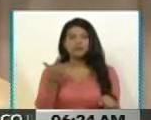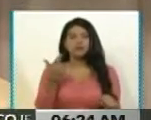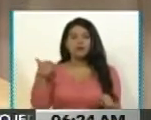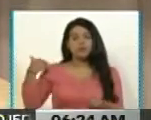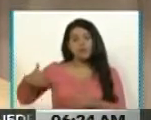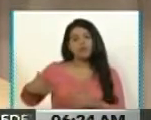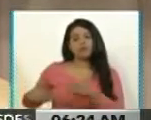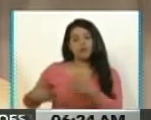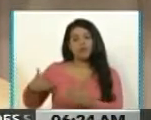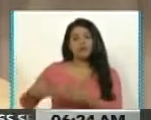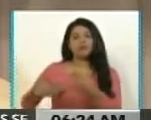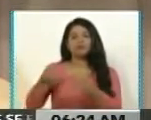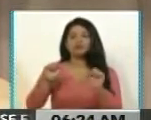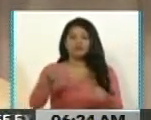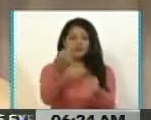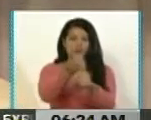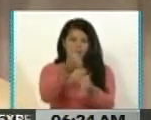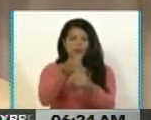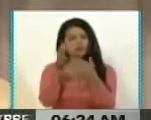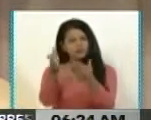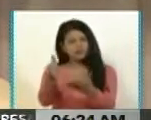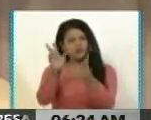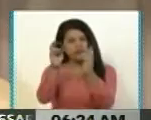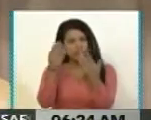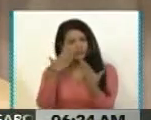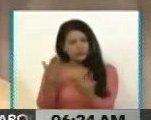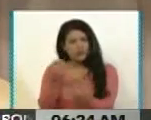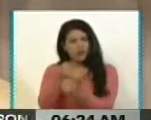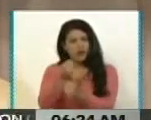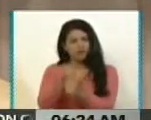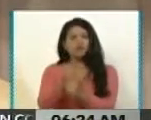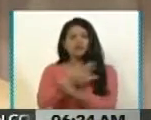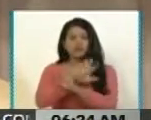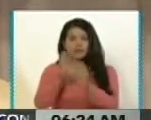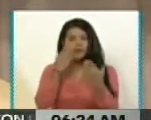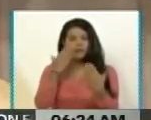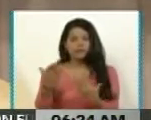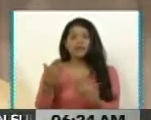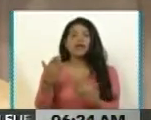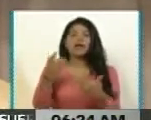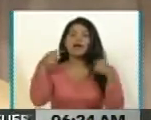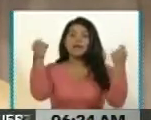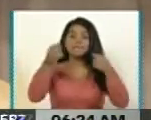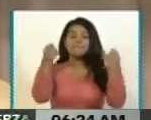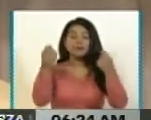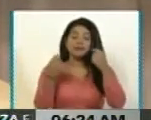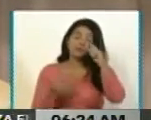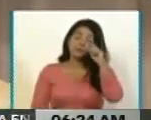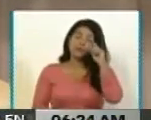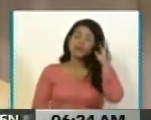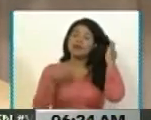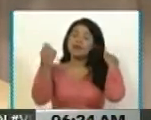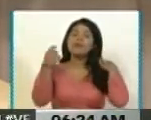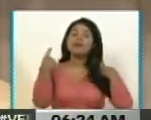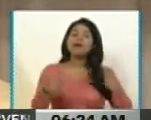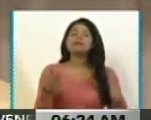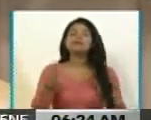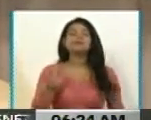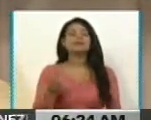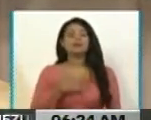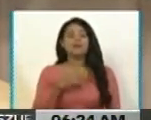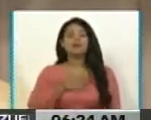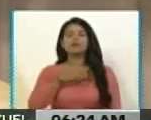allí trabajando en eso, y ahí es justamente donde la campaña tiene un mayor sentido,